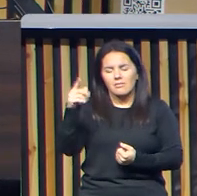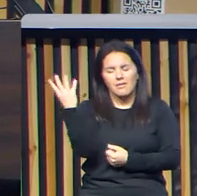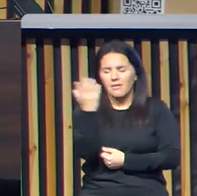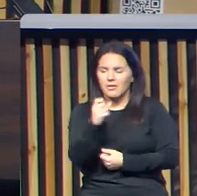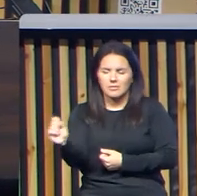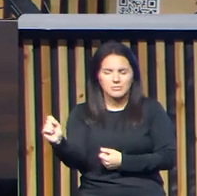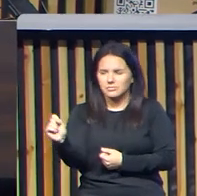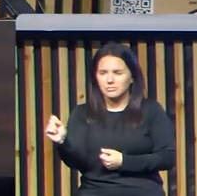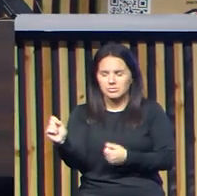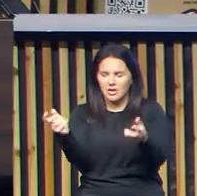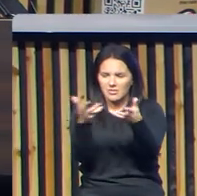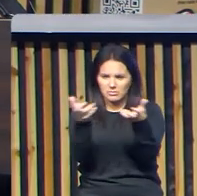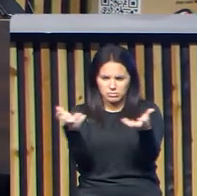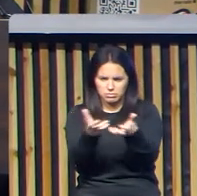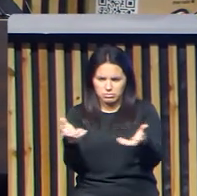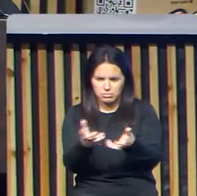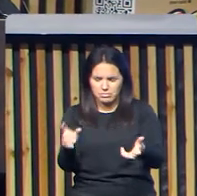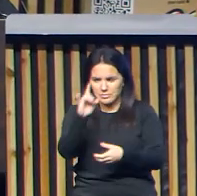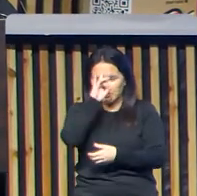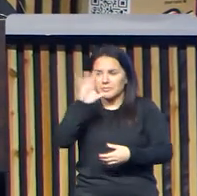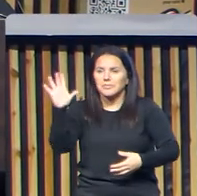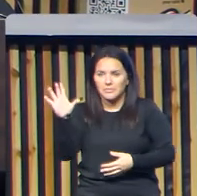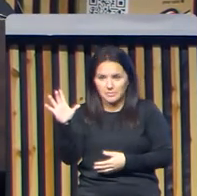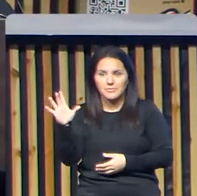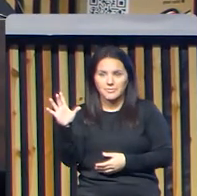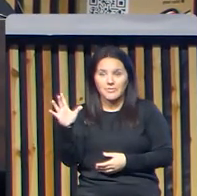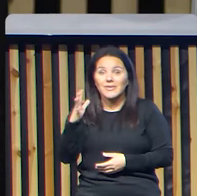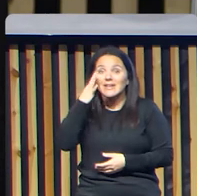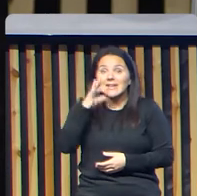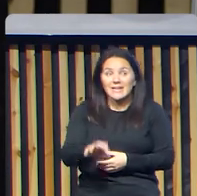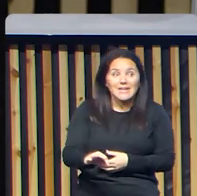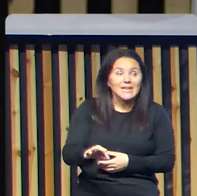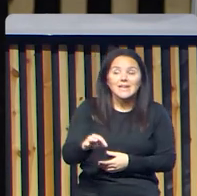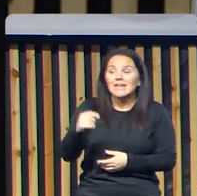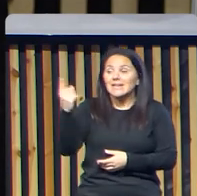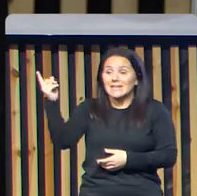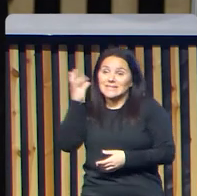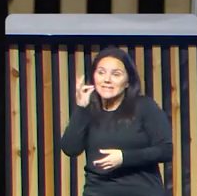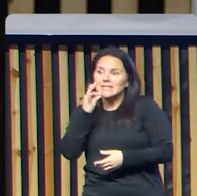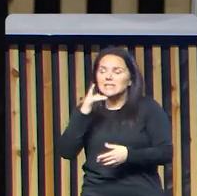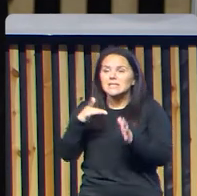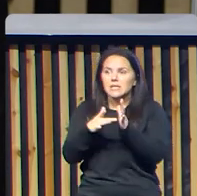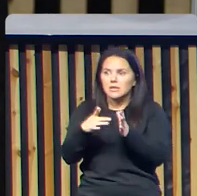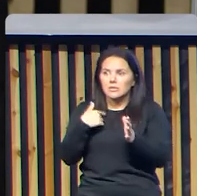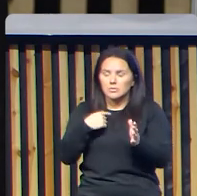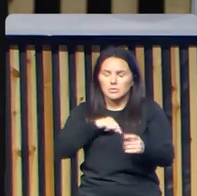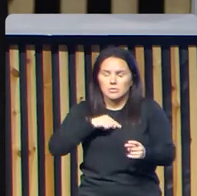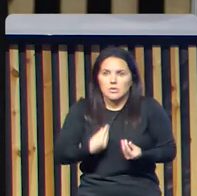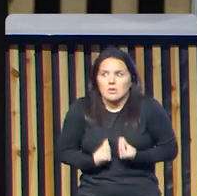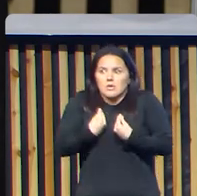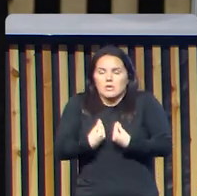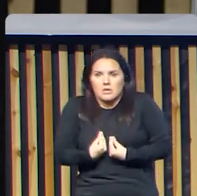que estremecen ha sido muy bonito porque hay una hora hacía referencia a los ataques de pánico no